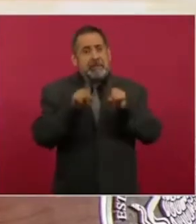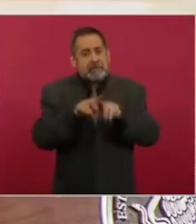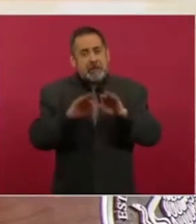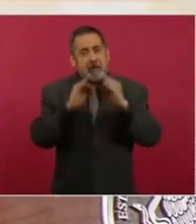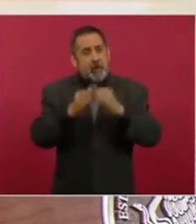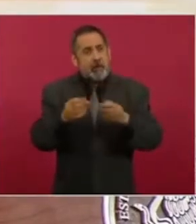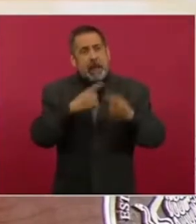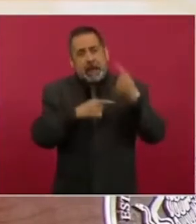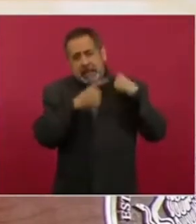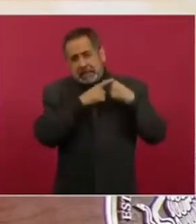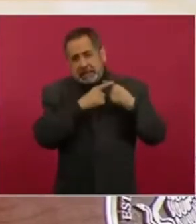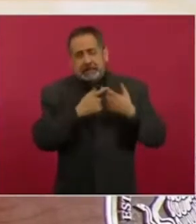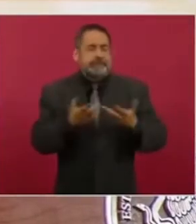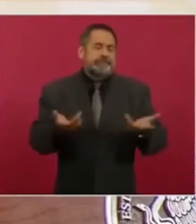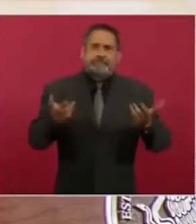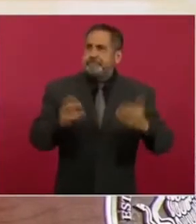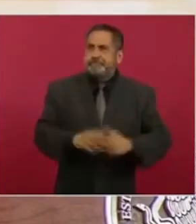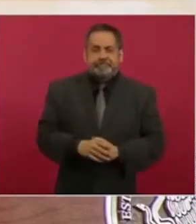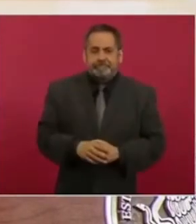a lo de antes?